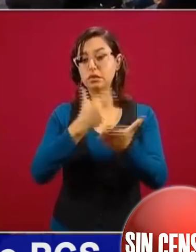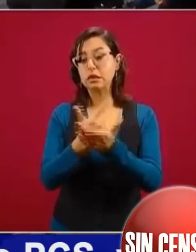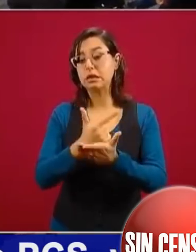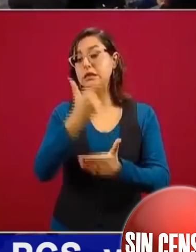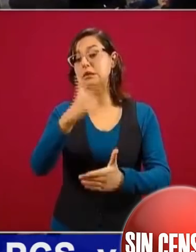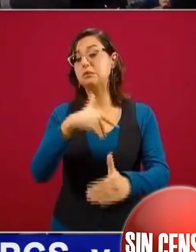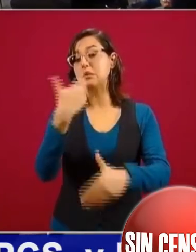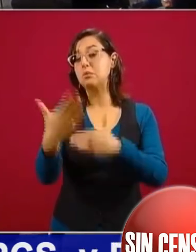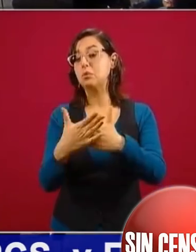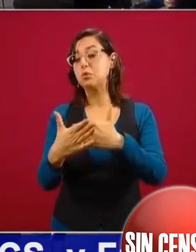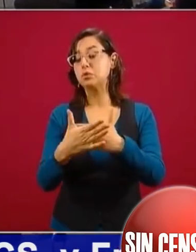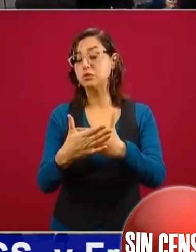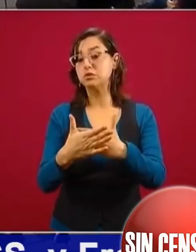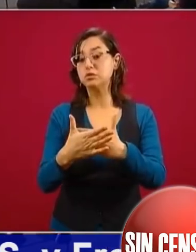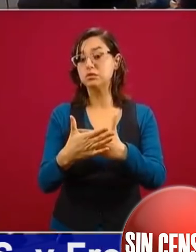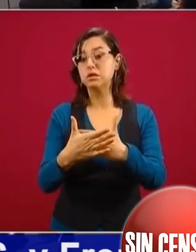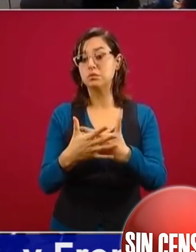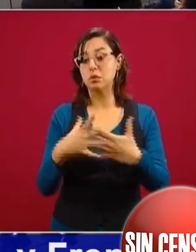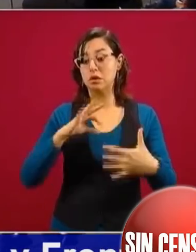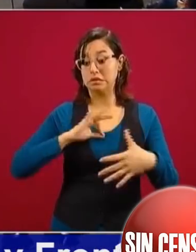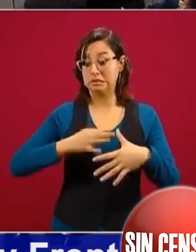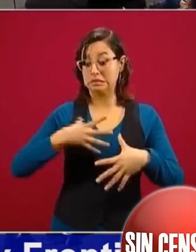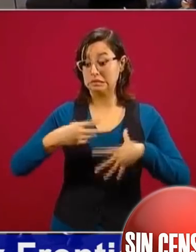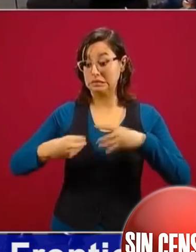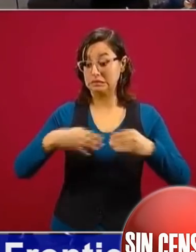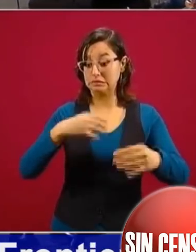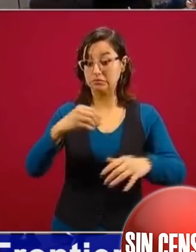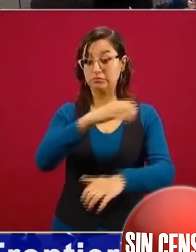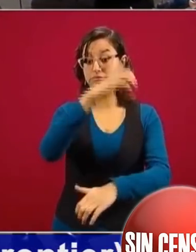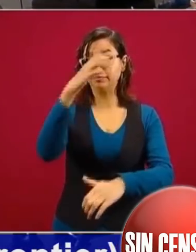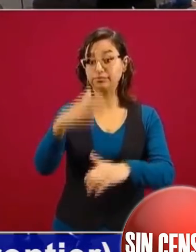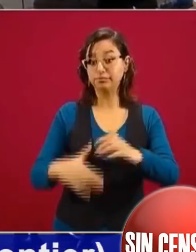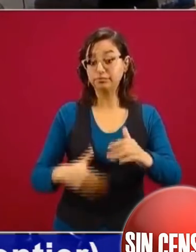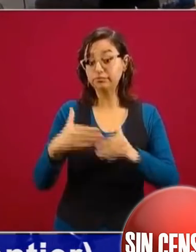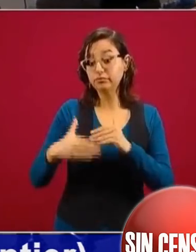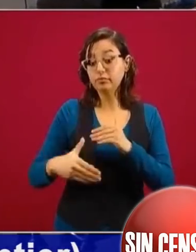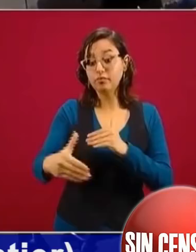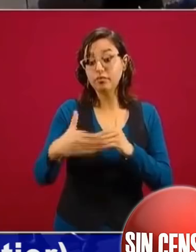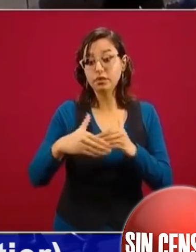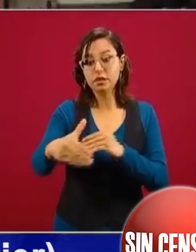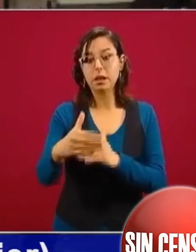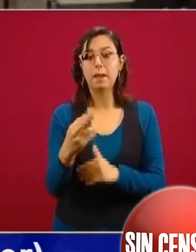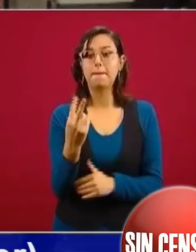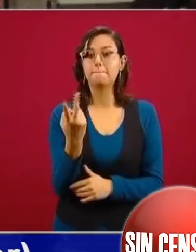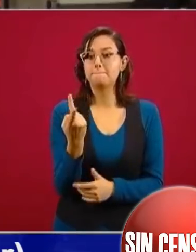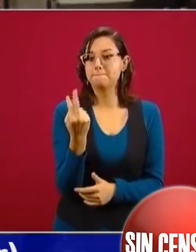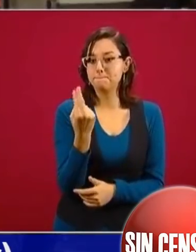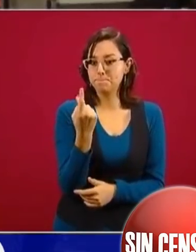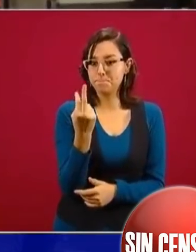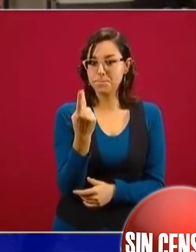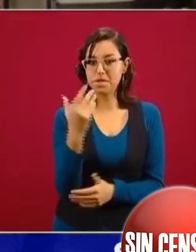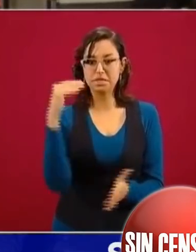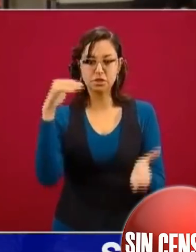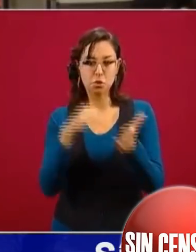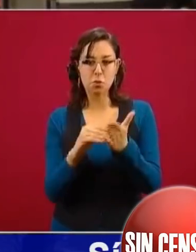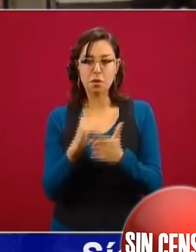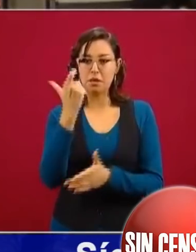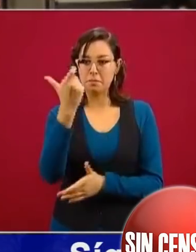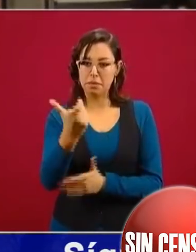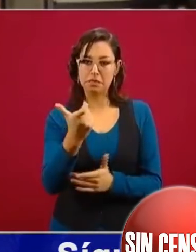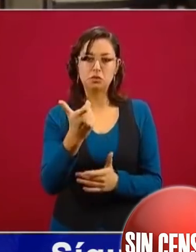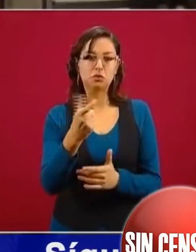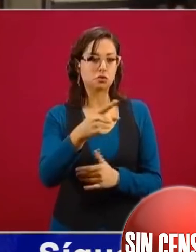después de esta pandemia, de esta contingencia? Los 25,000 pesos que se están dando de créditos para